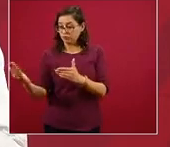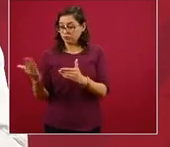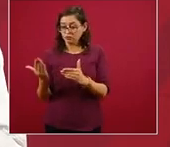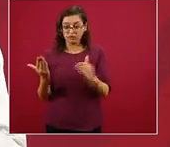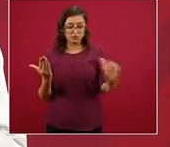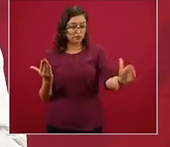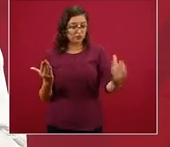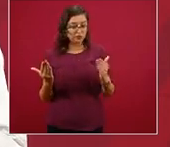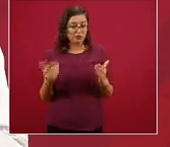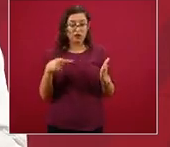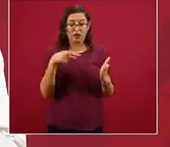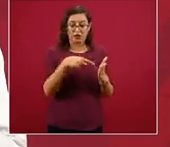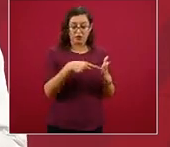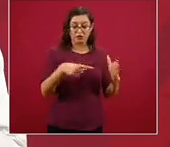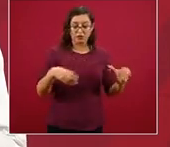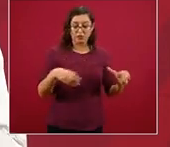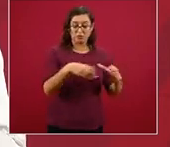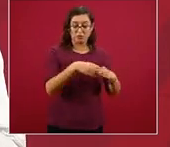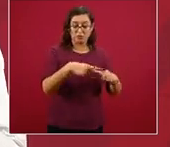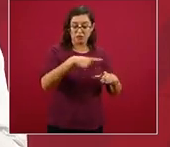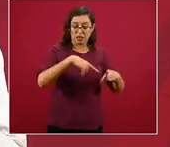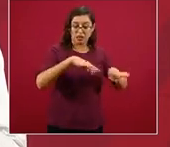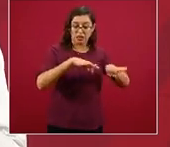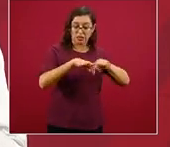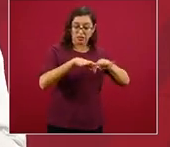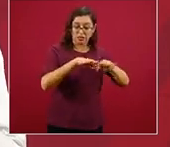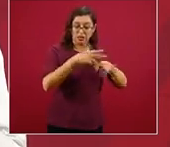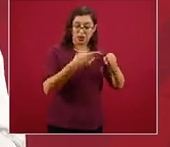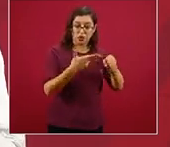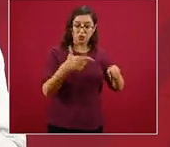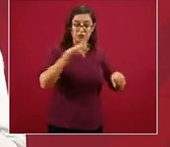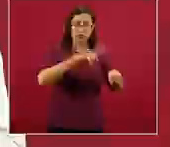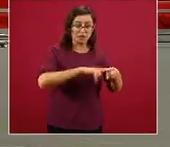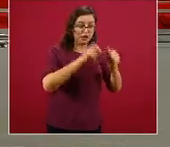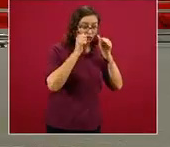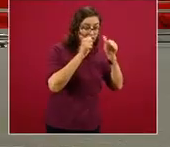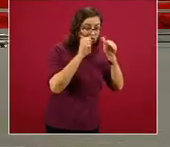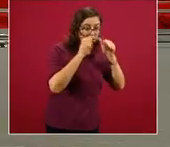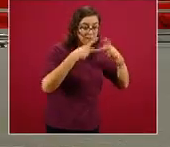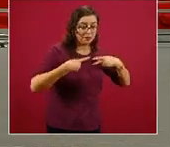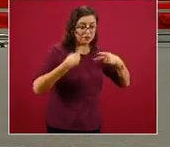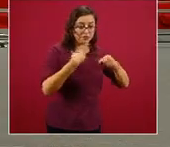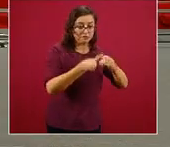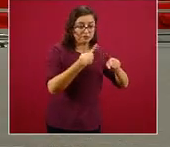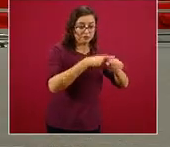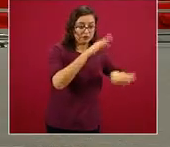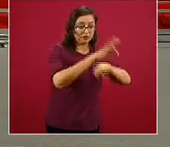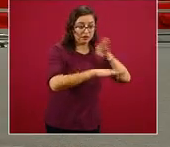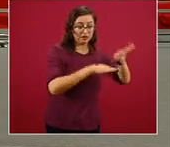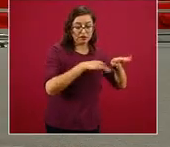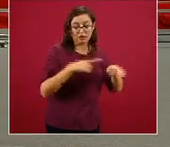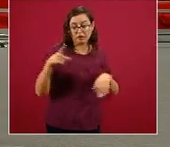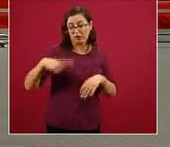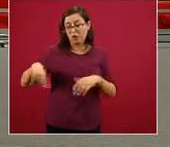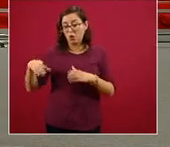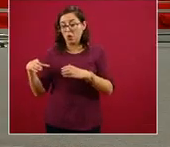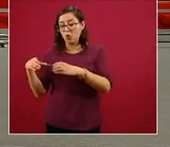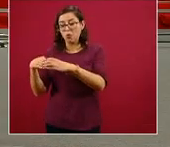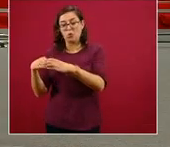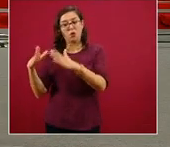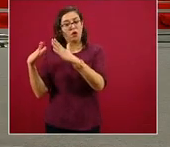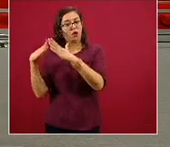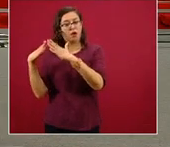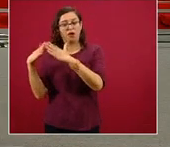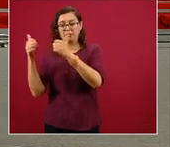que estaban en activo, atendiendo en los hospitales COVID a las personas con COVID, y aquellos que fueron